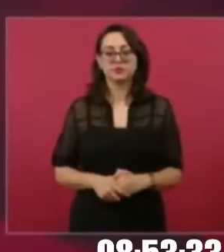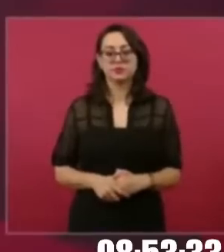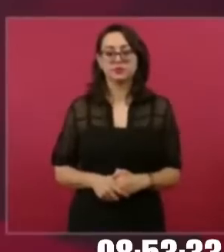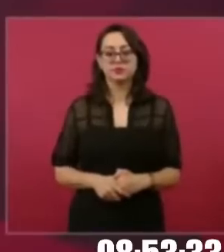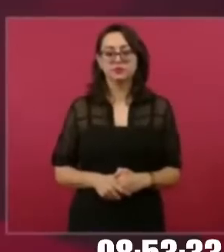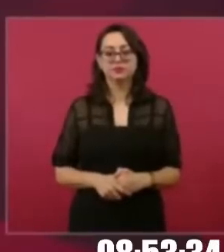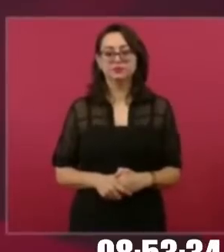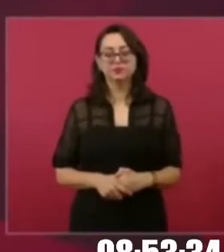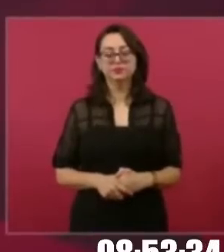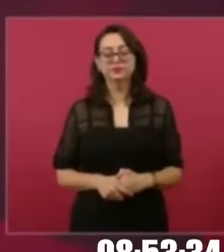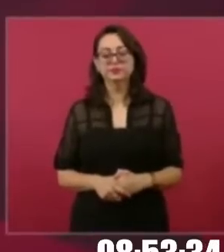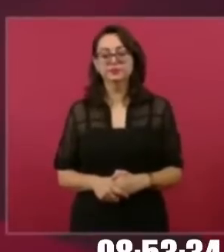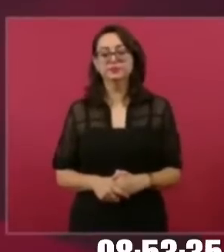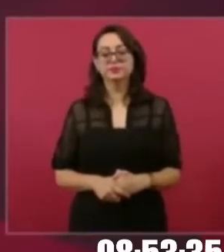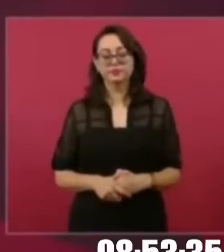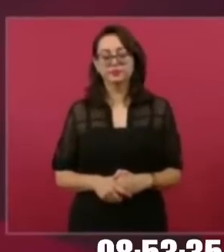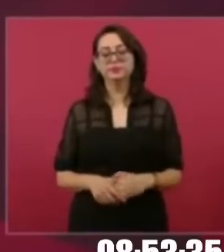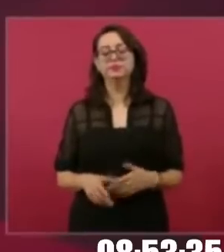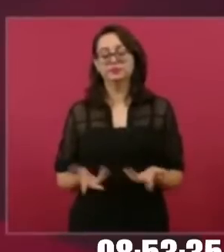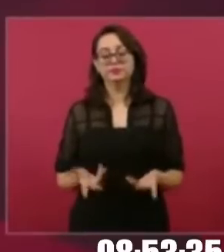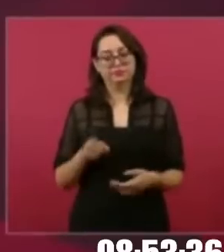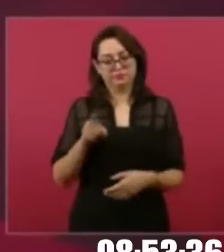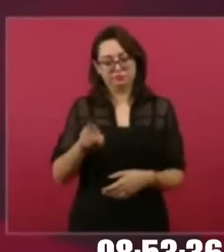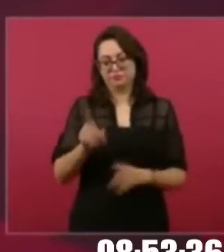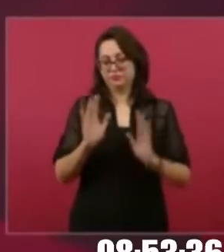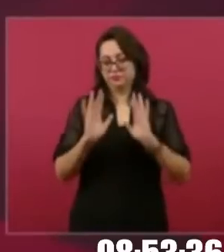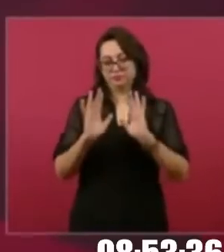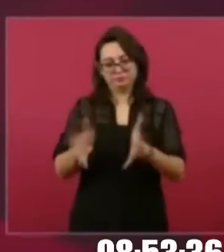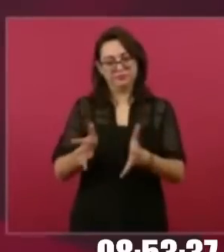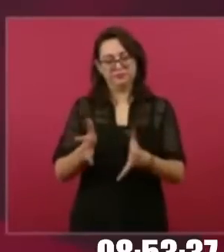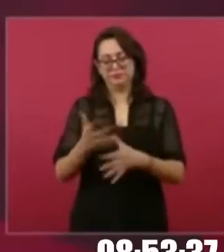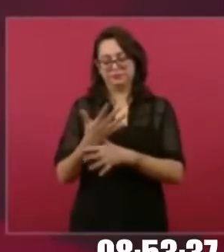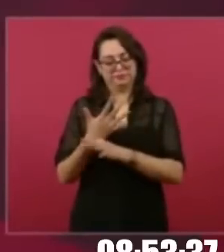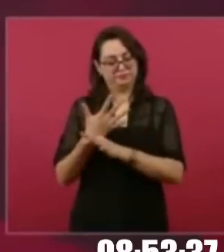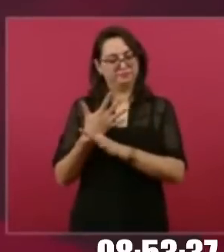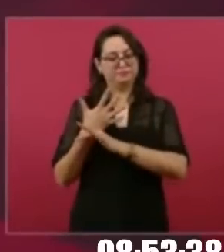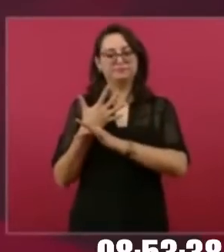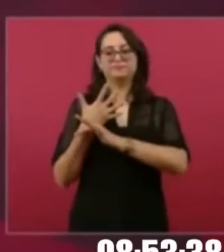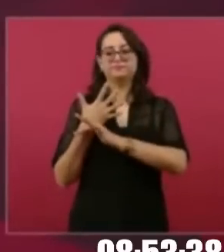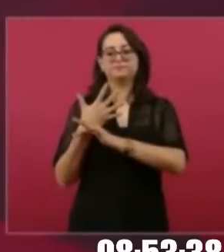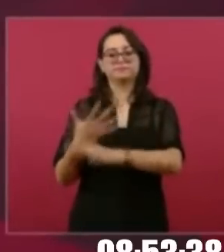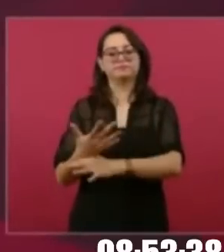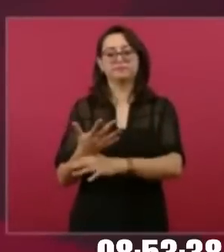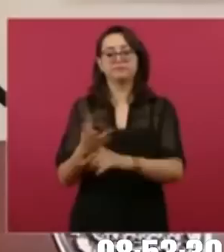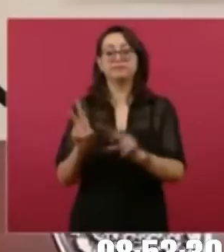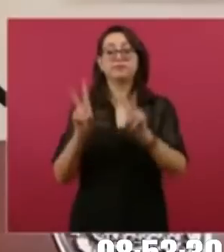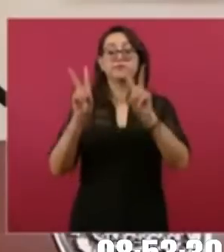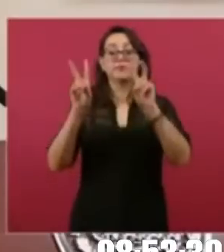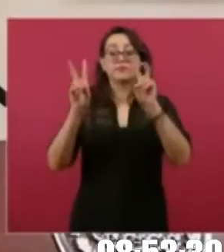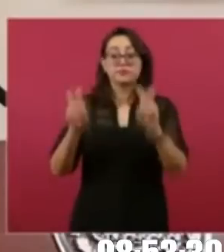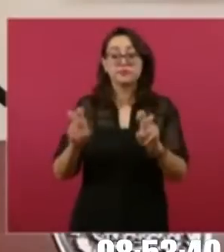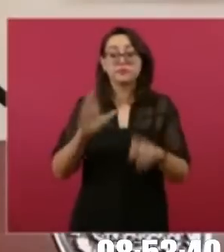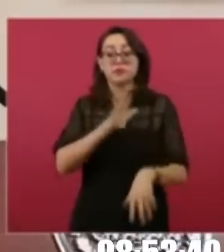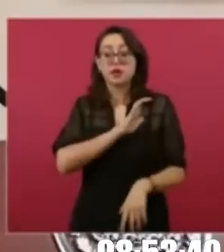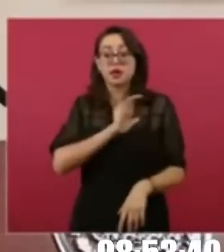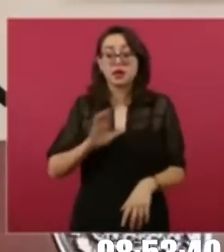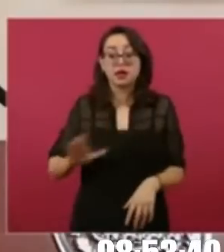quiero opinar o estar opinando sobre